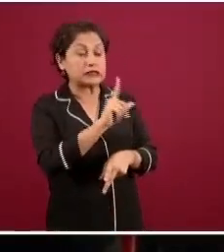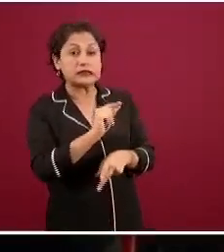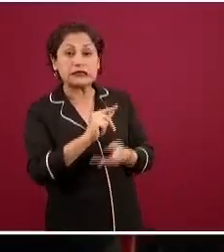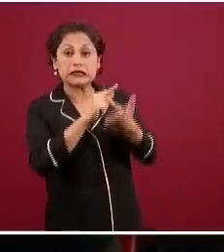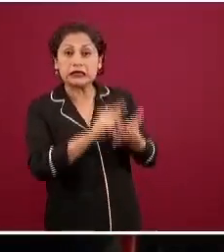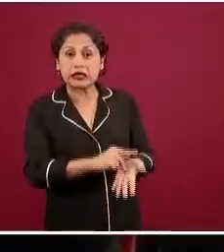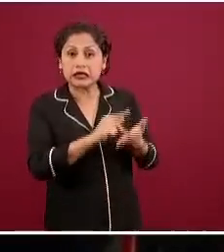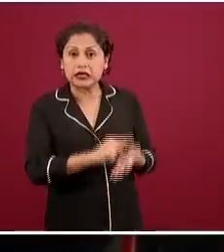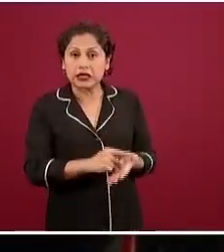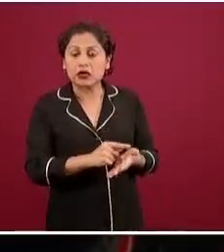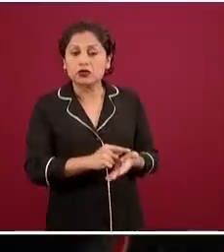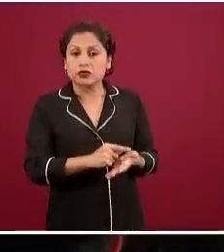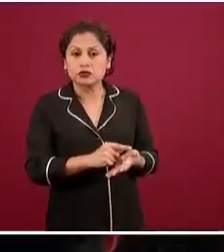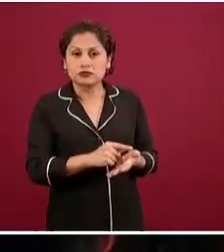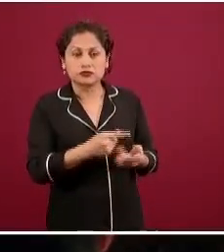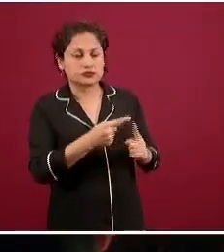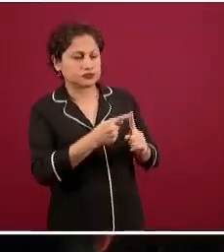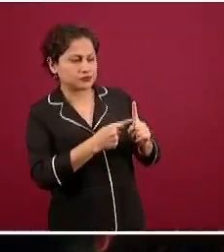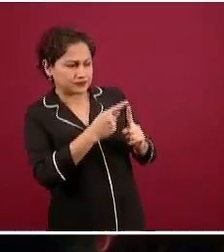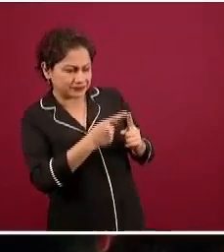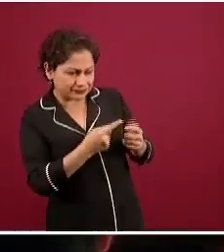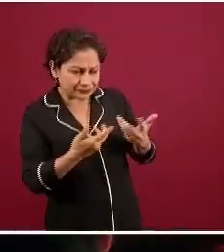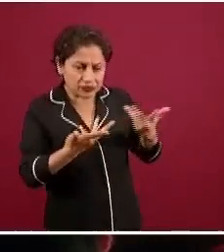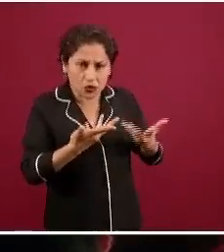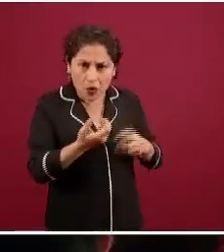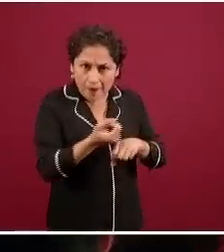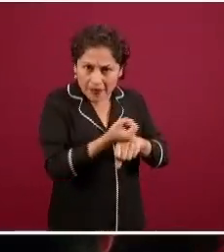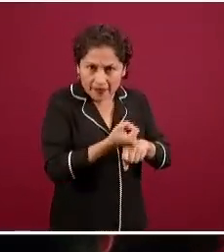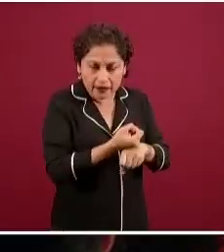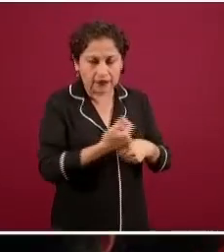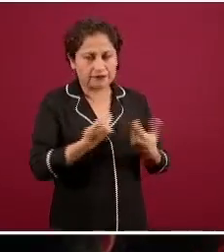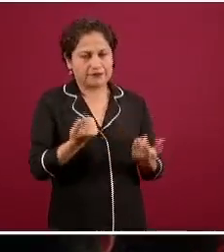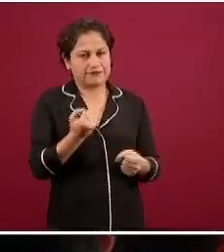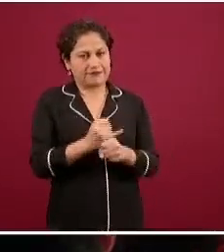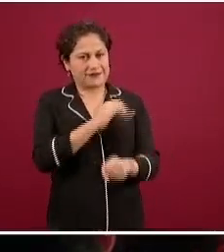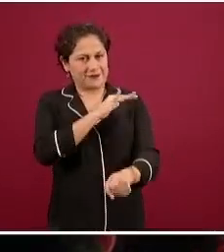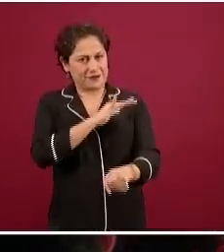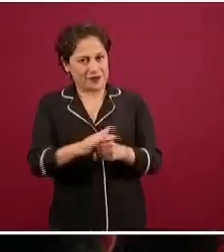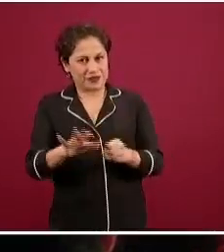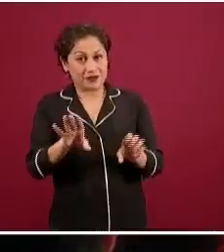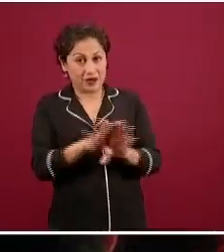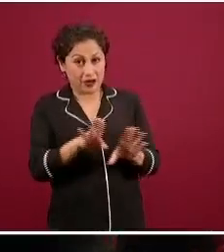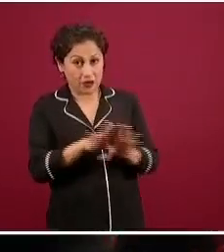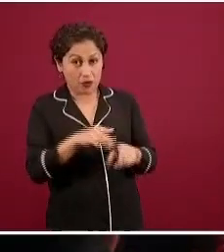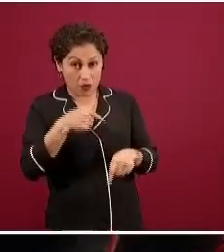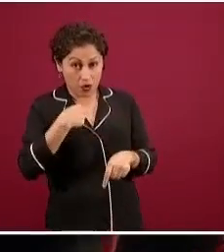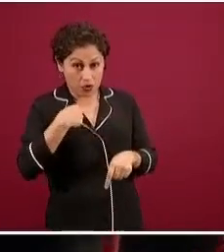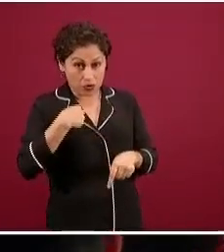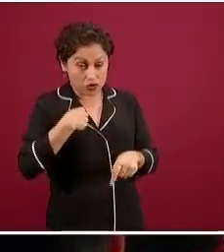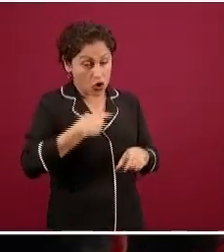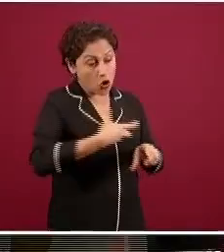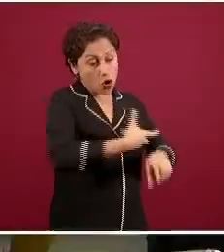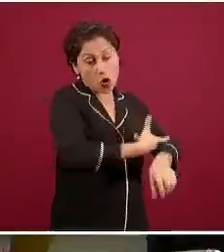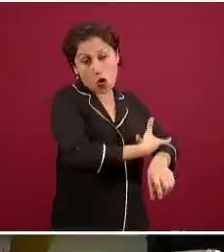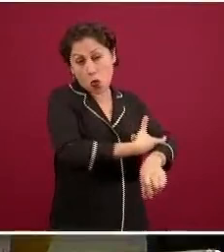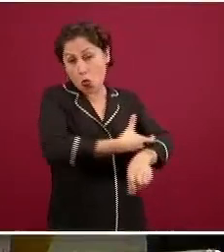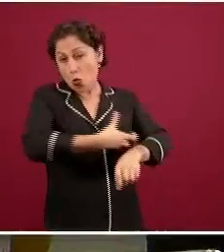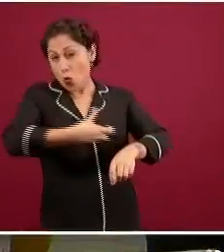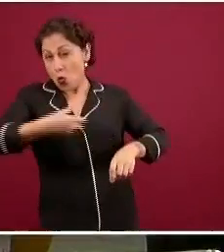No necesito, pero además sería imposible, porque yo no le voy a sacar a un sujeto toda su sangre para analizar toda su